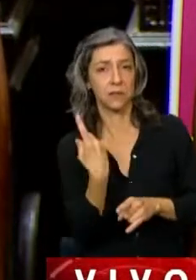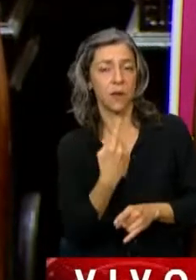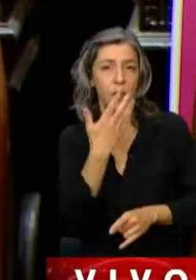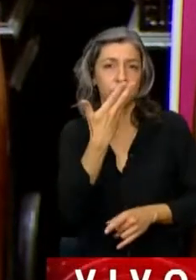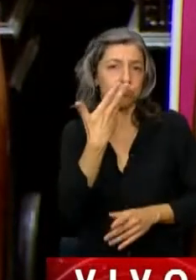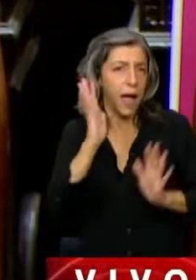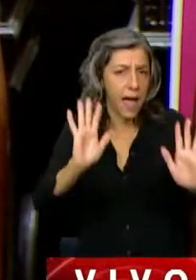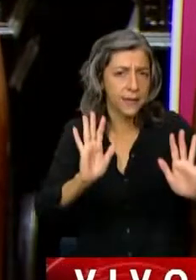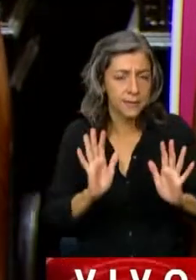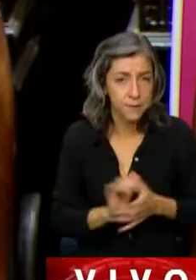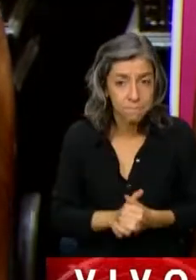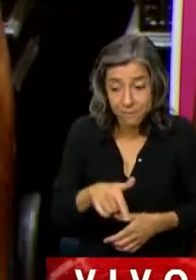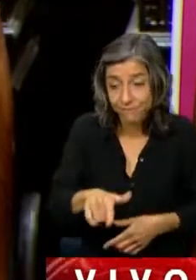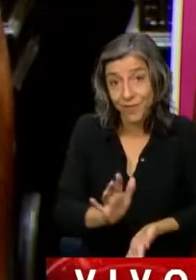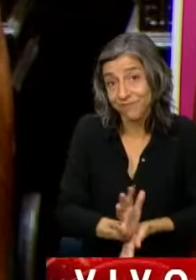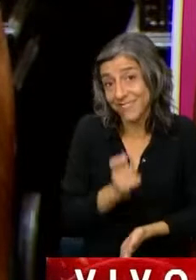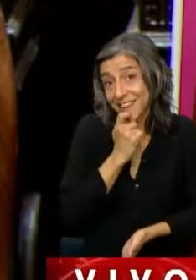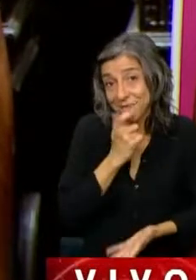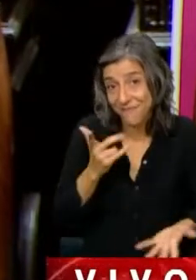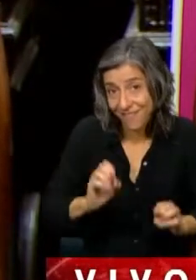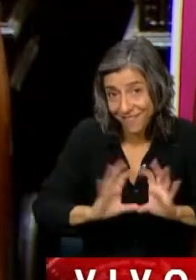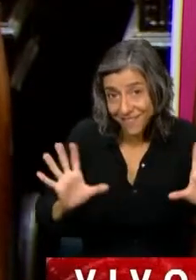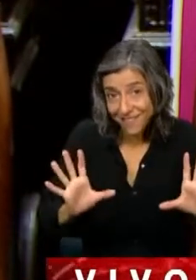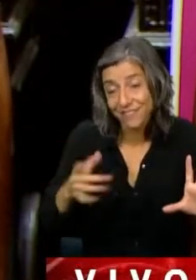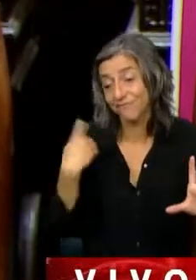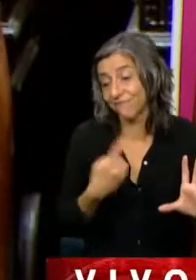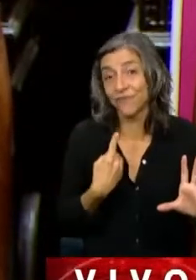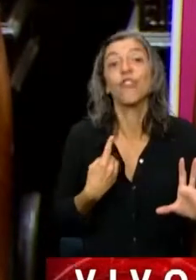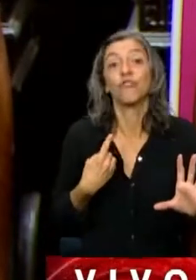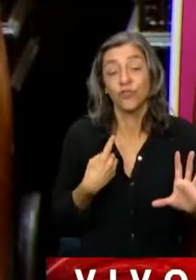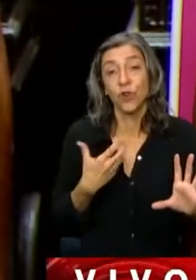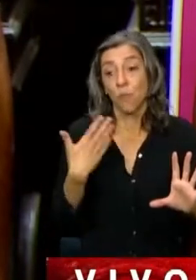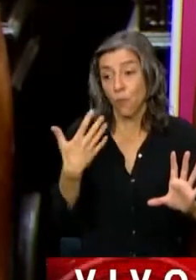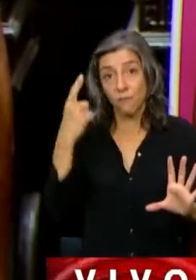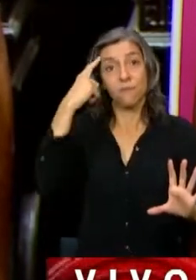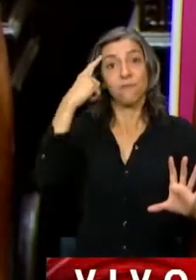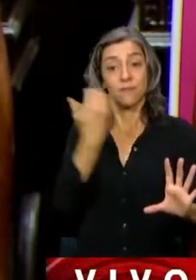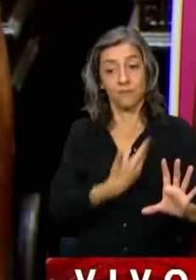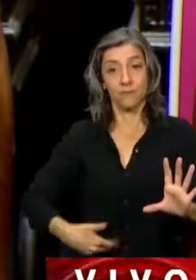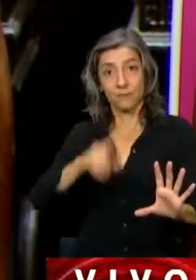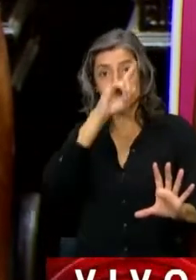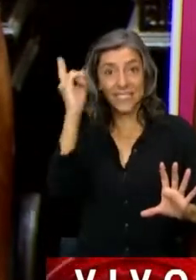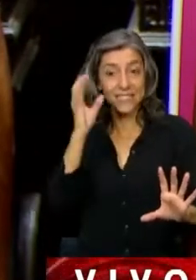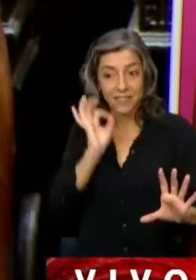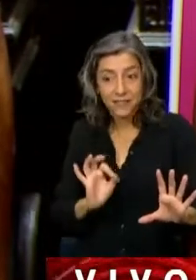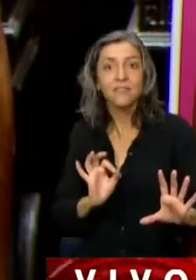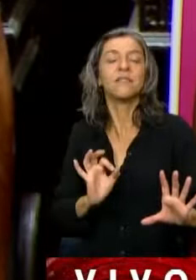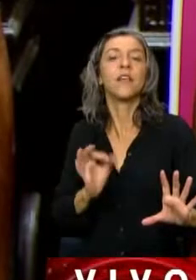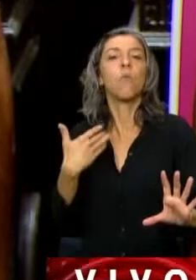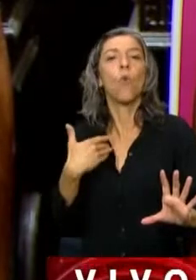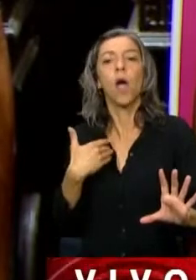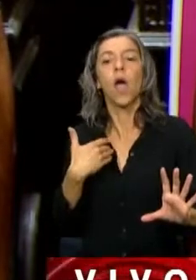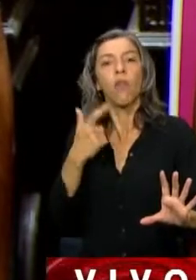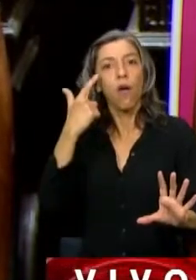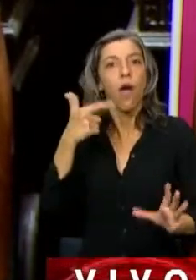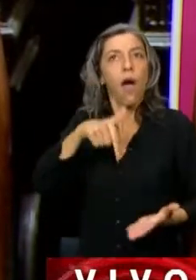muy concreto. Cómo vamos recuperando las capacidades del Estado para poder ir resolviendo problemas